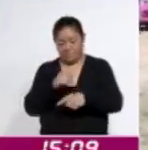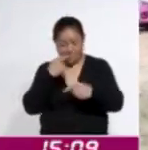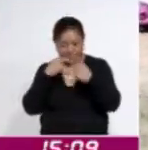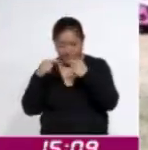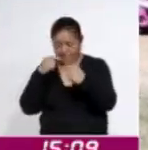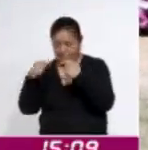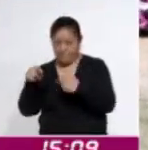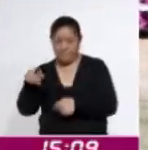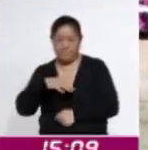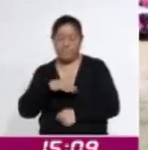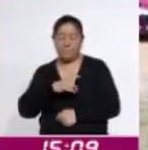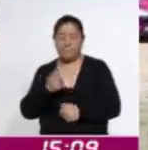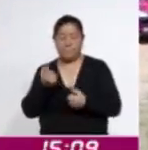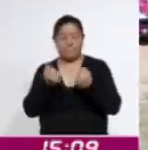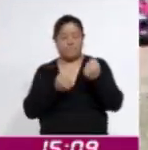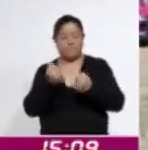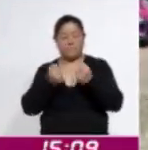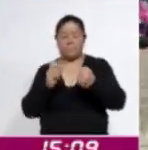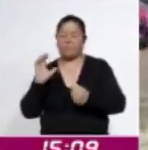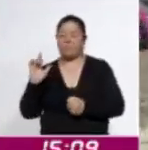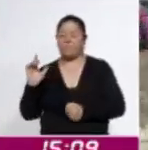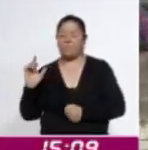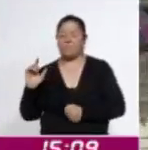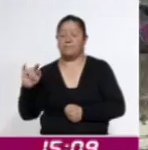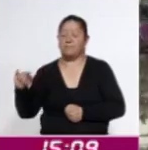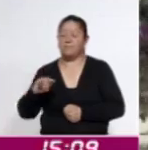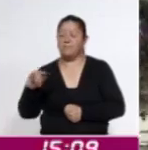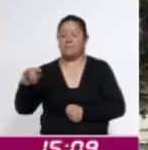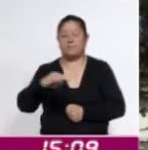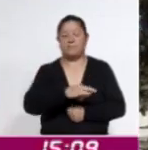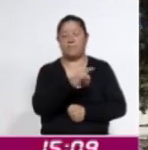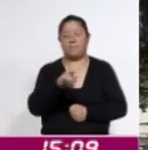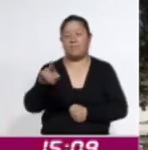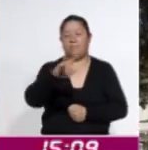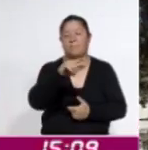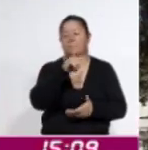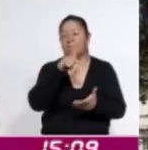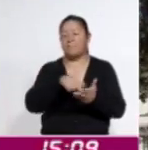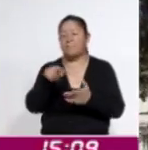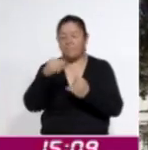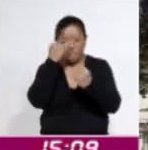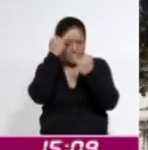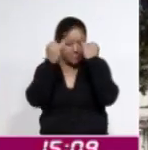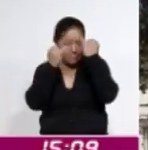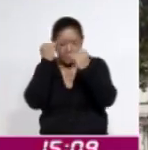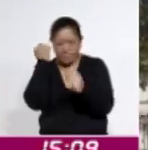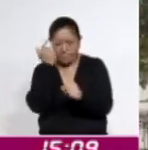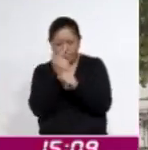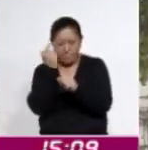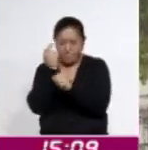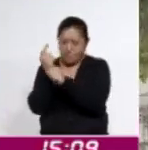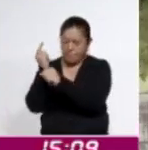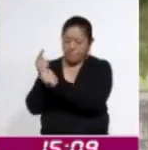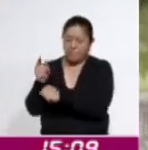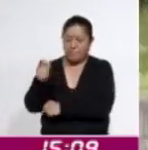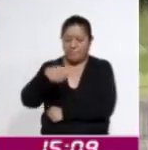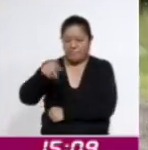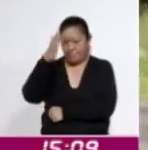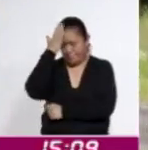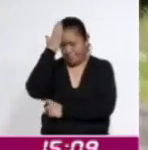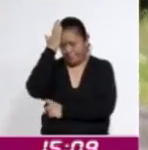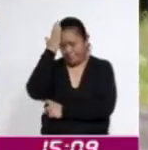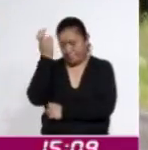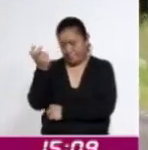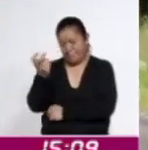establece patrullajes en puntos tácticos y de control fijo en zonas estratégicas de las vías principales y